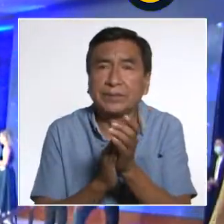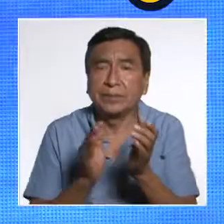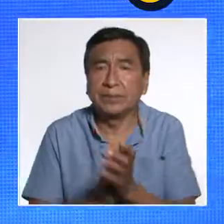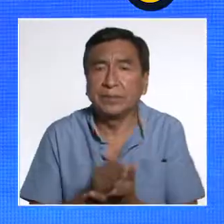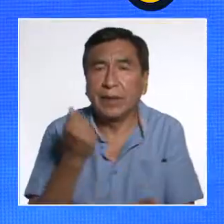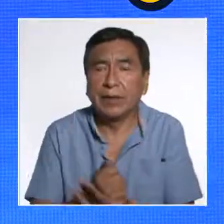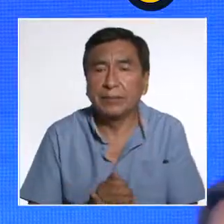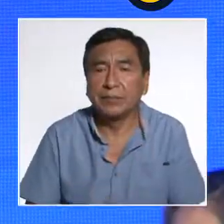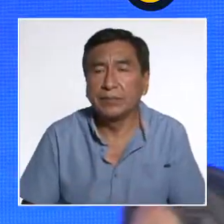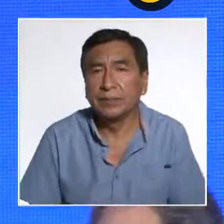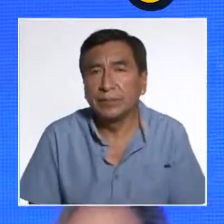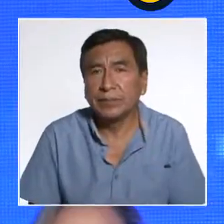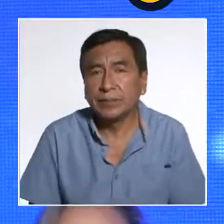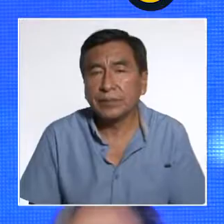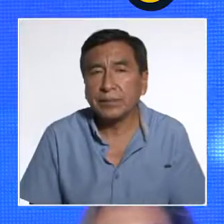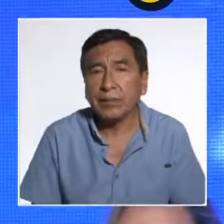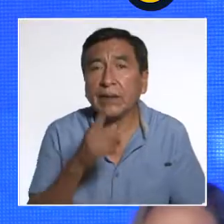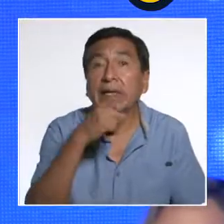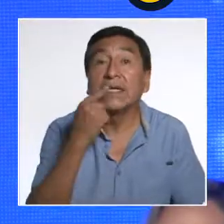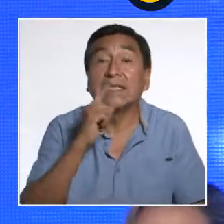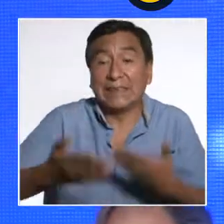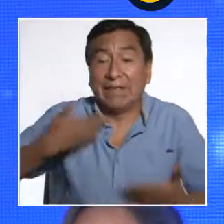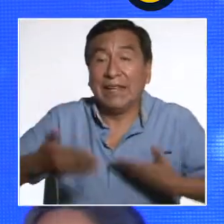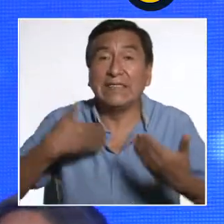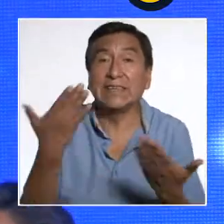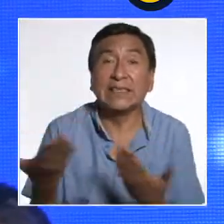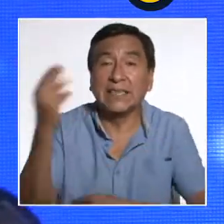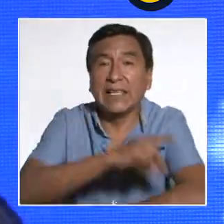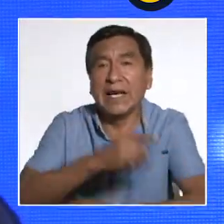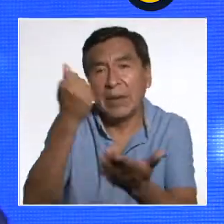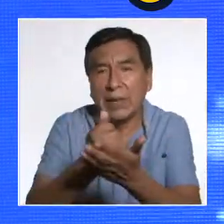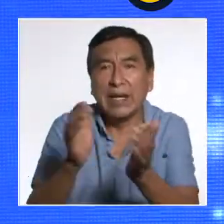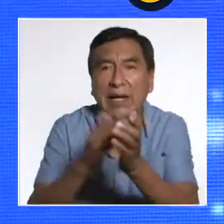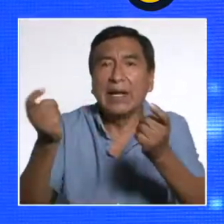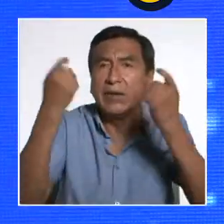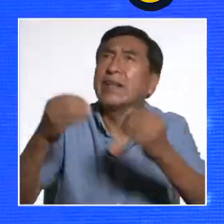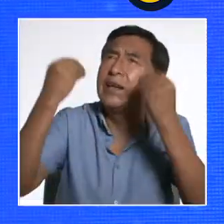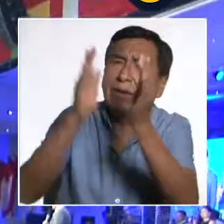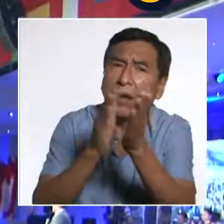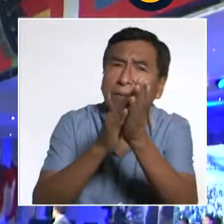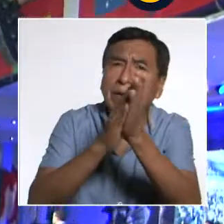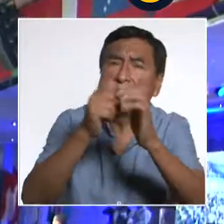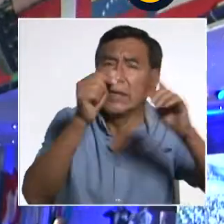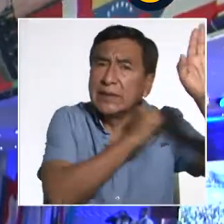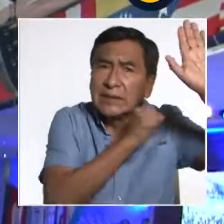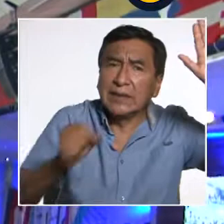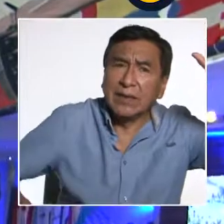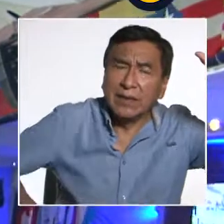Amén. ¿Quiénes están contentos hoy? Amén, aleluya. Denle un aplauso al Señor ahí.